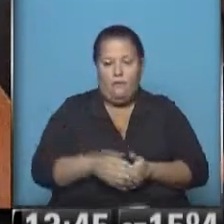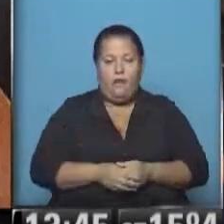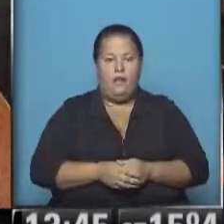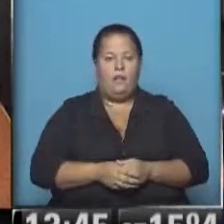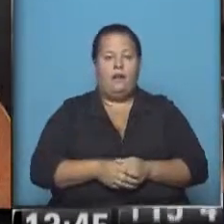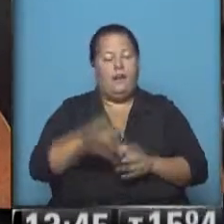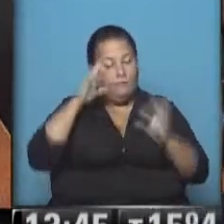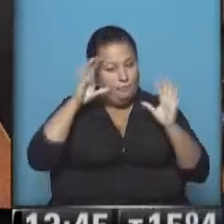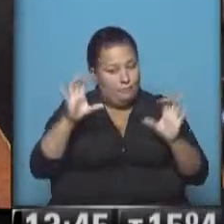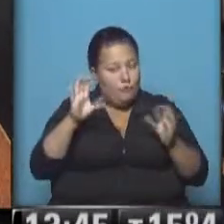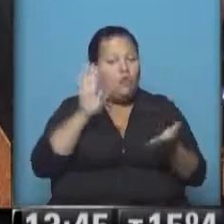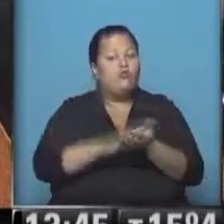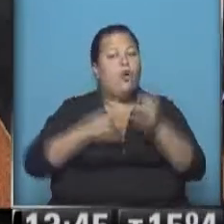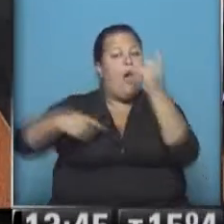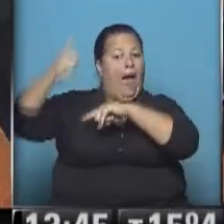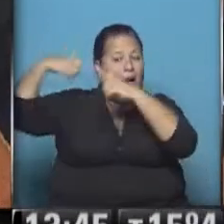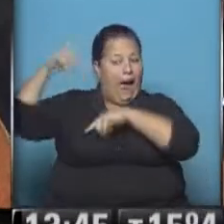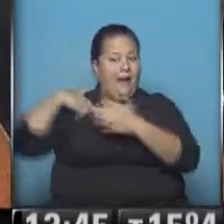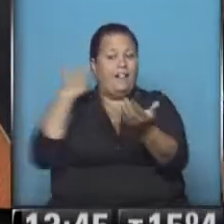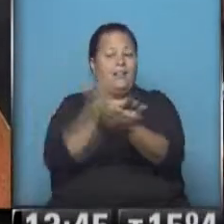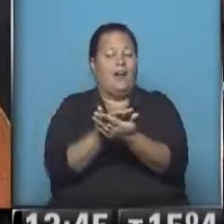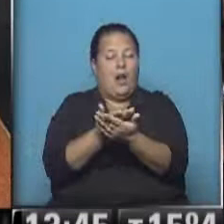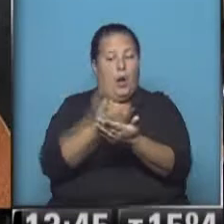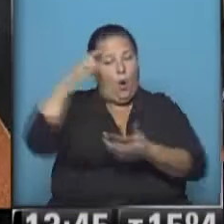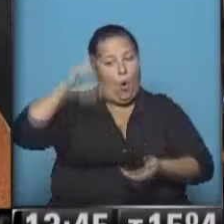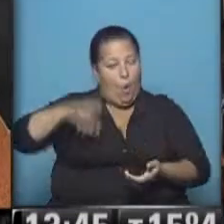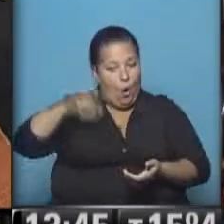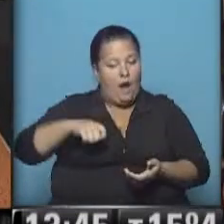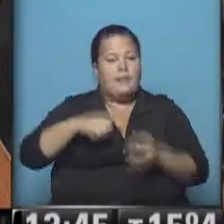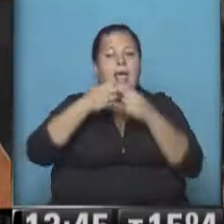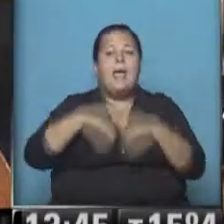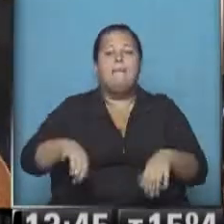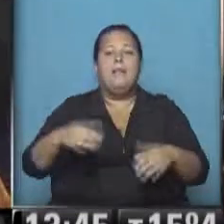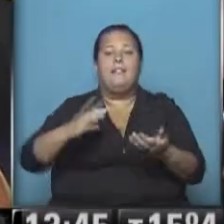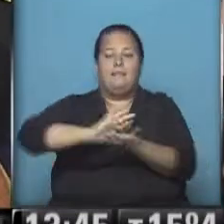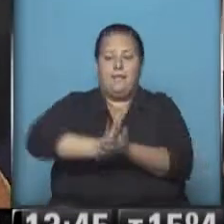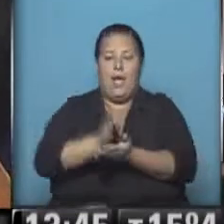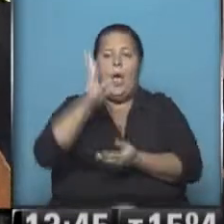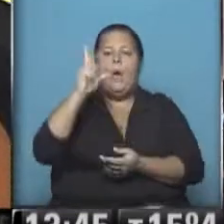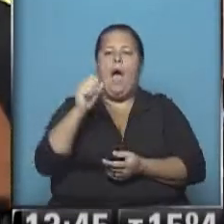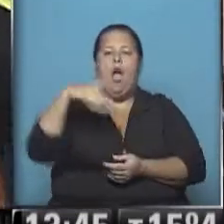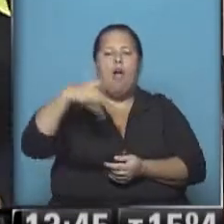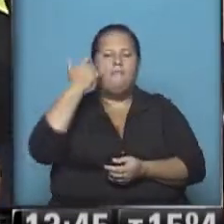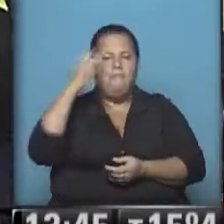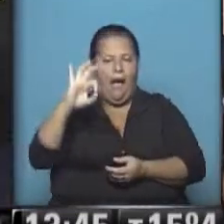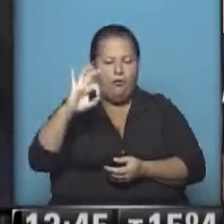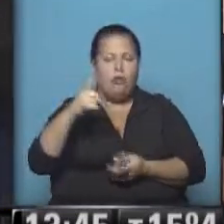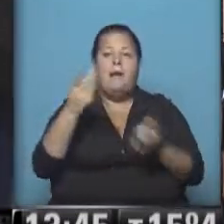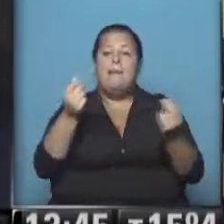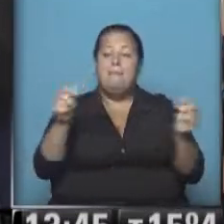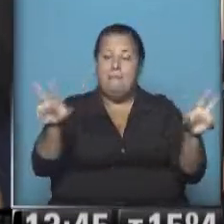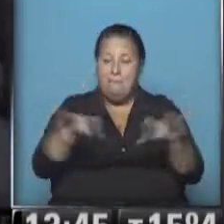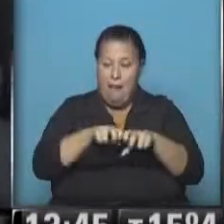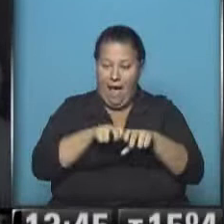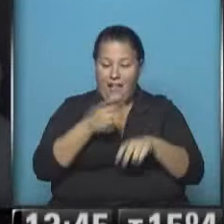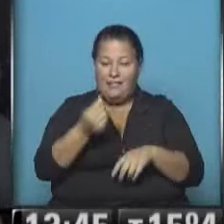recordemos en función de los antecedentes que hemos arrimado el juzgado arrancó con el vaciamiento del banco mayo y el dinero que le